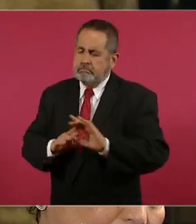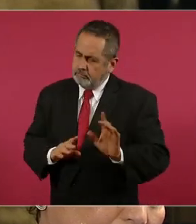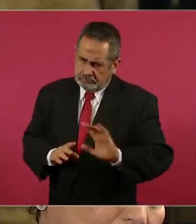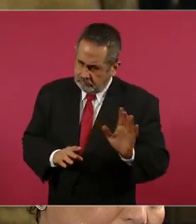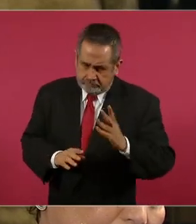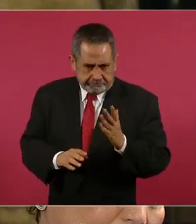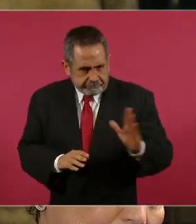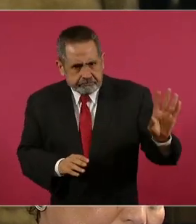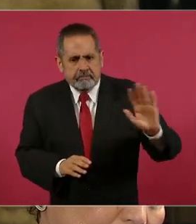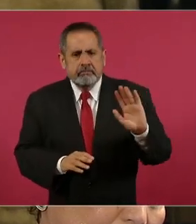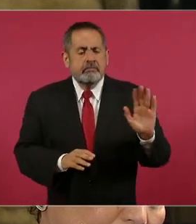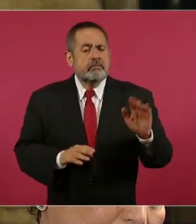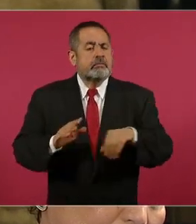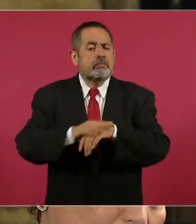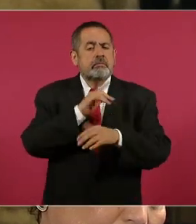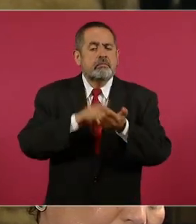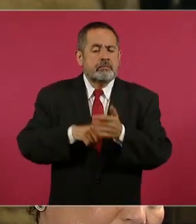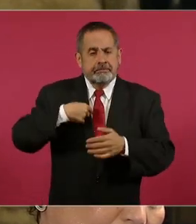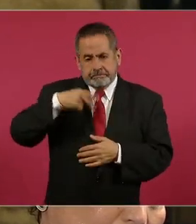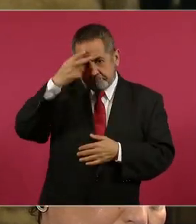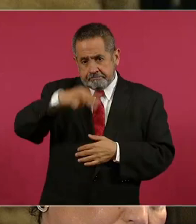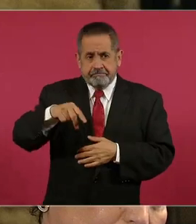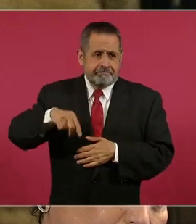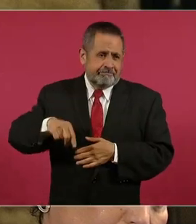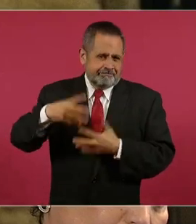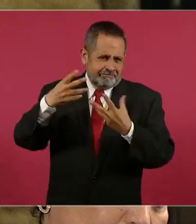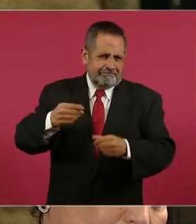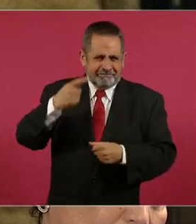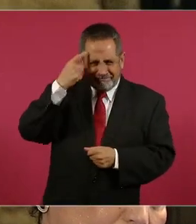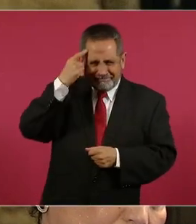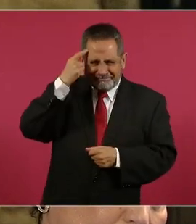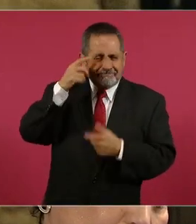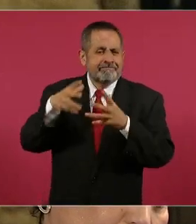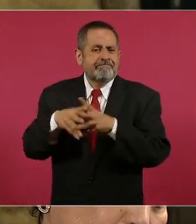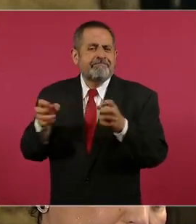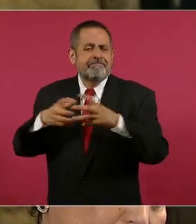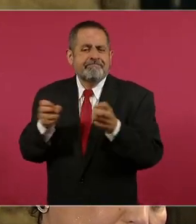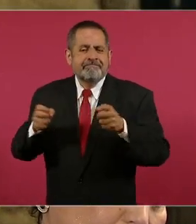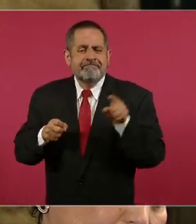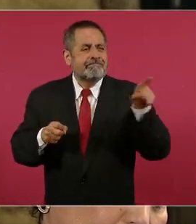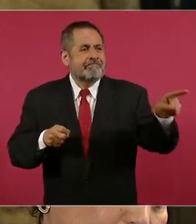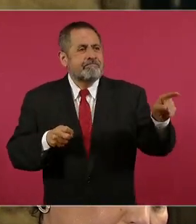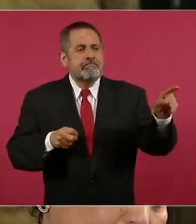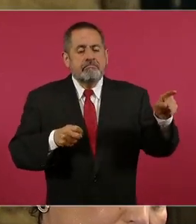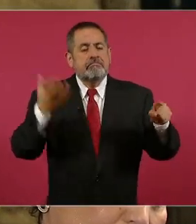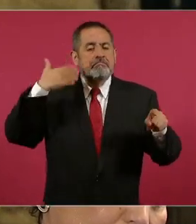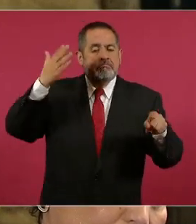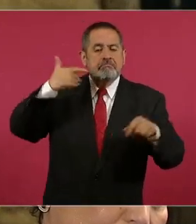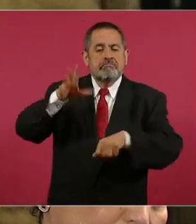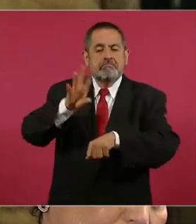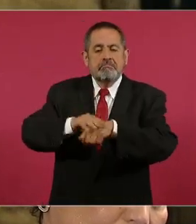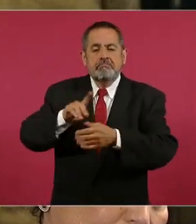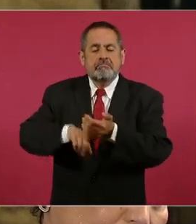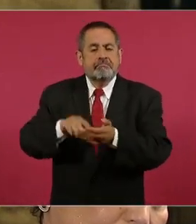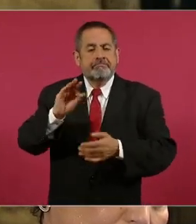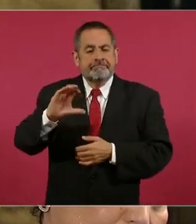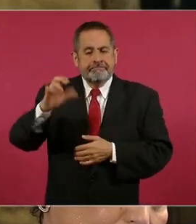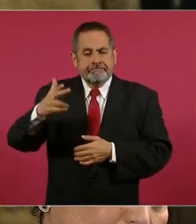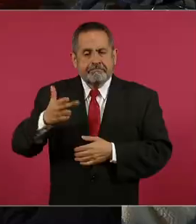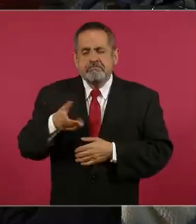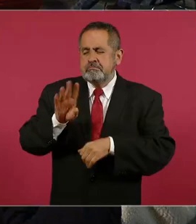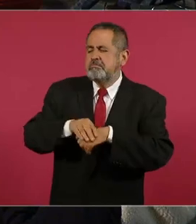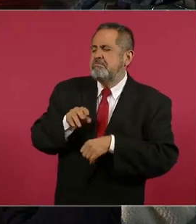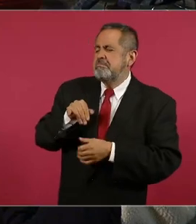todo teniendo en cuenta la experiencia que México ya tuvo con el algodón transgénico. Se permitió en el gobierno de Felipe Calderón que